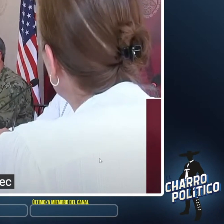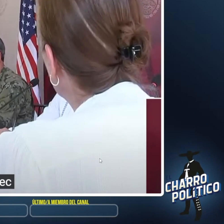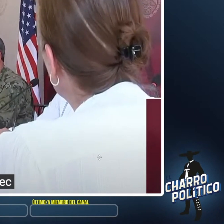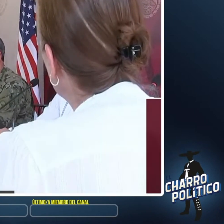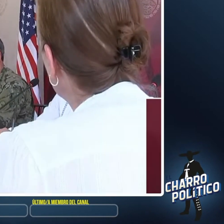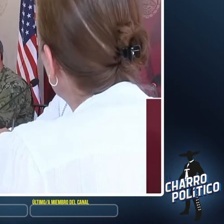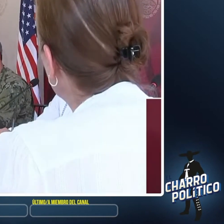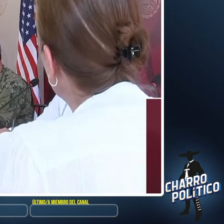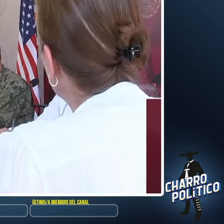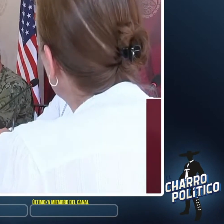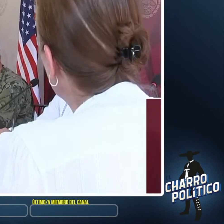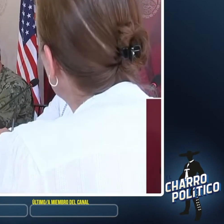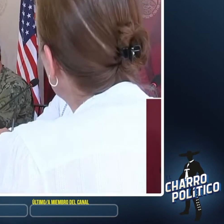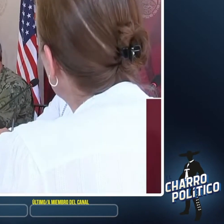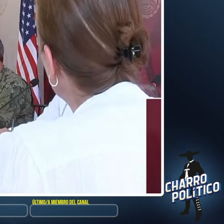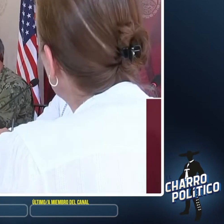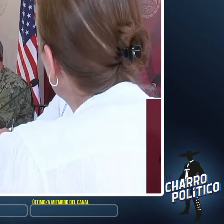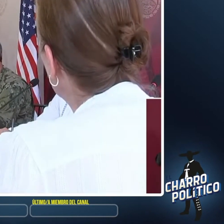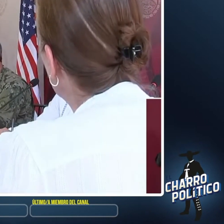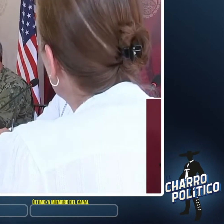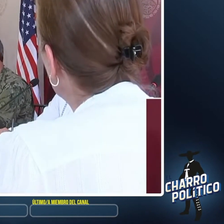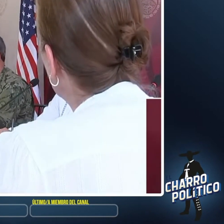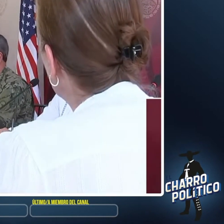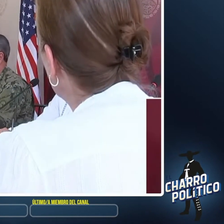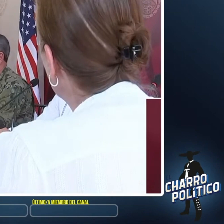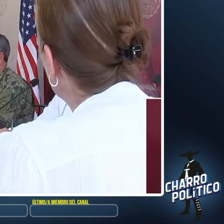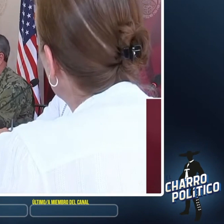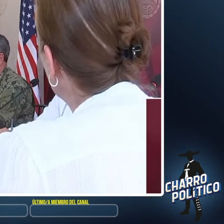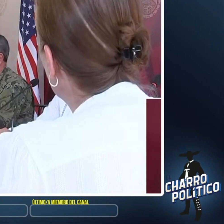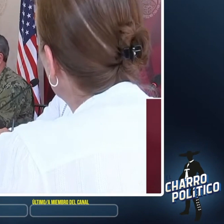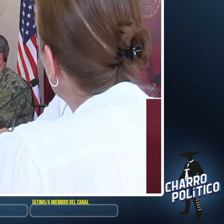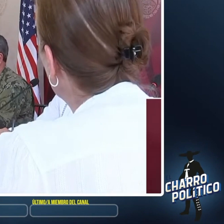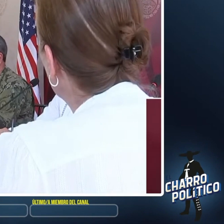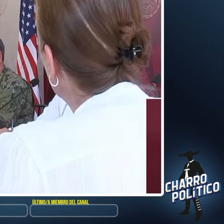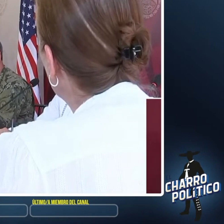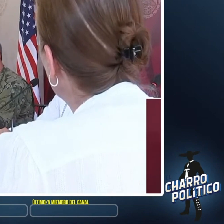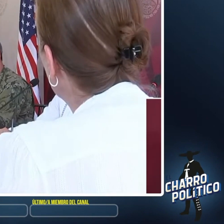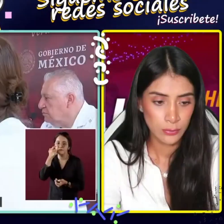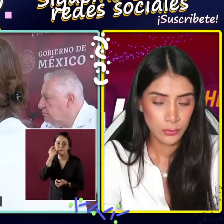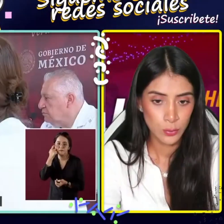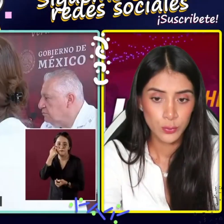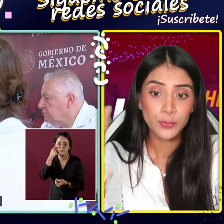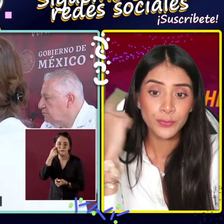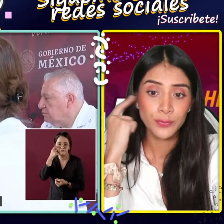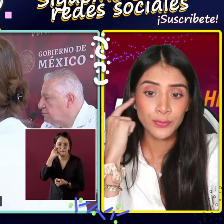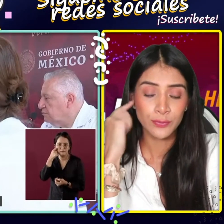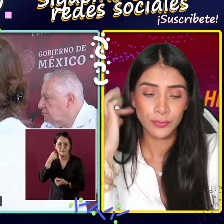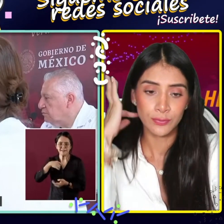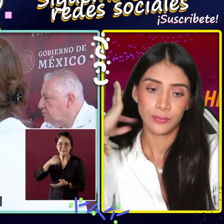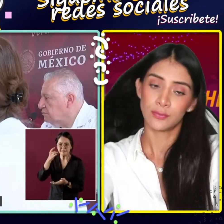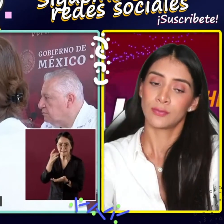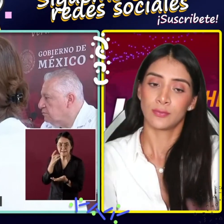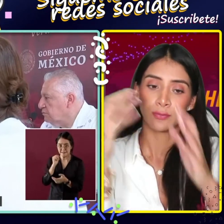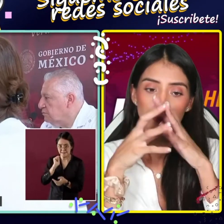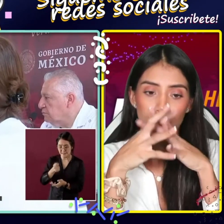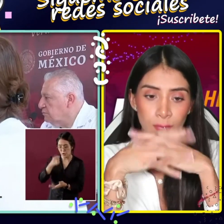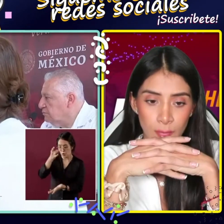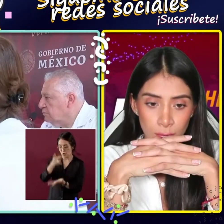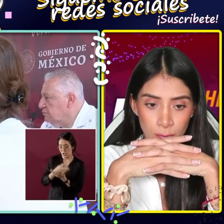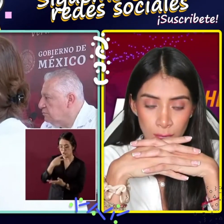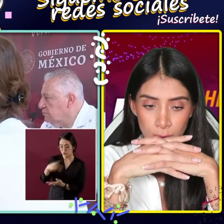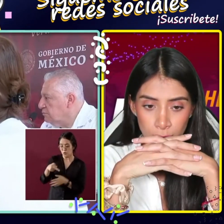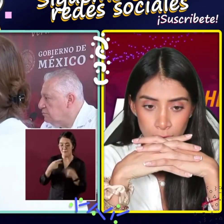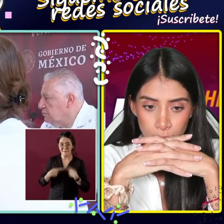bajo control de la Secretaría de Marina. No significa que todo el personal que existe en esa empresa se vaya a ir,